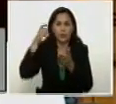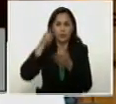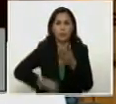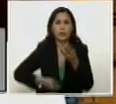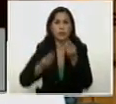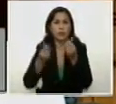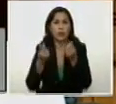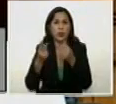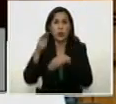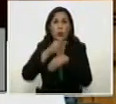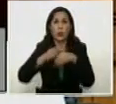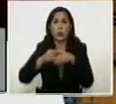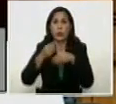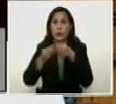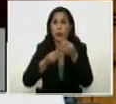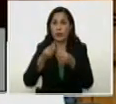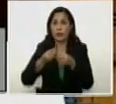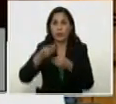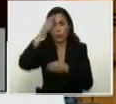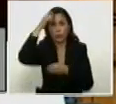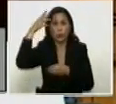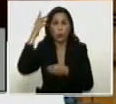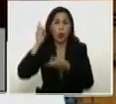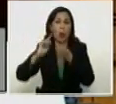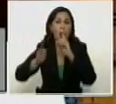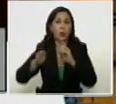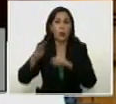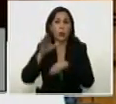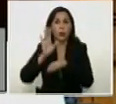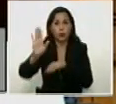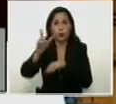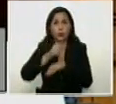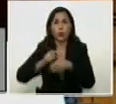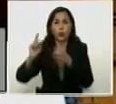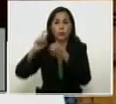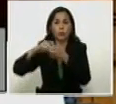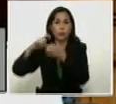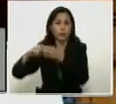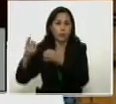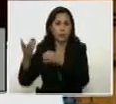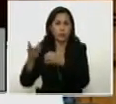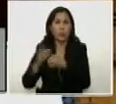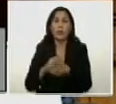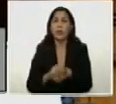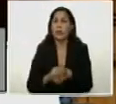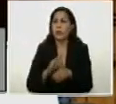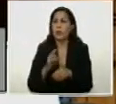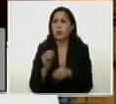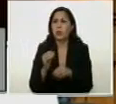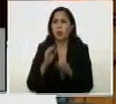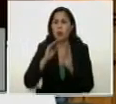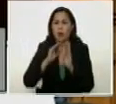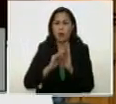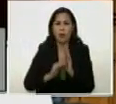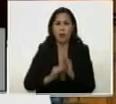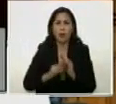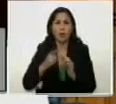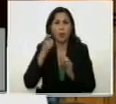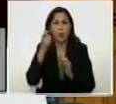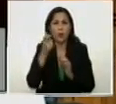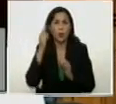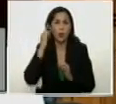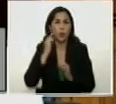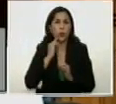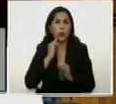ilegales del gobierno de Donald Trump y algunos de sus gobiernos aliados, lejos de amilanar la voluntad del pueblo de Simón